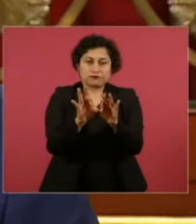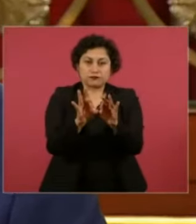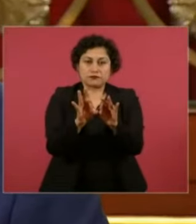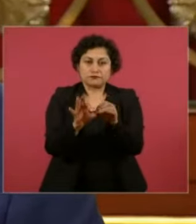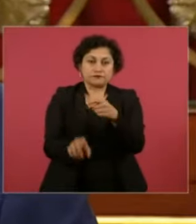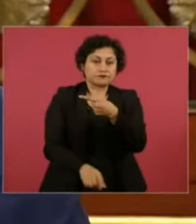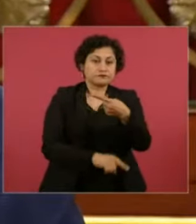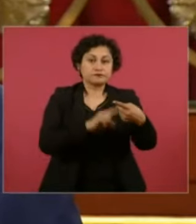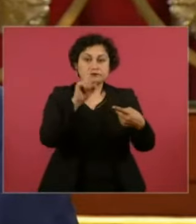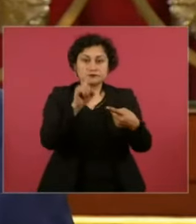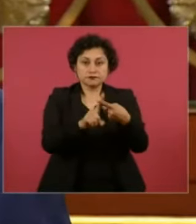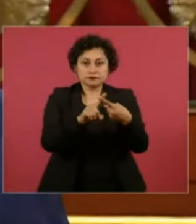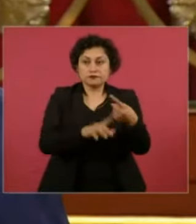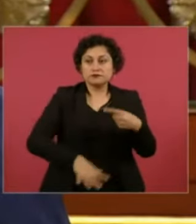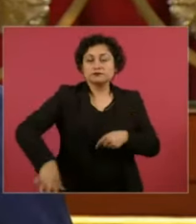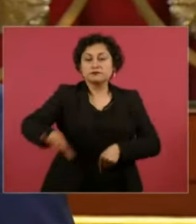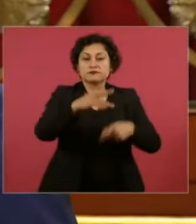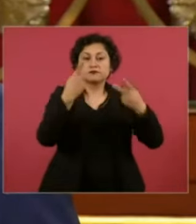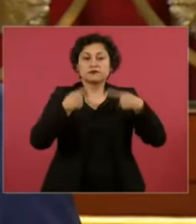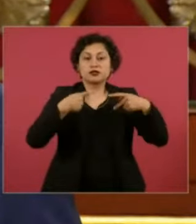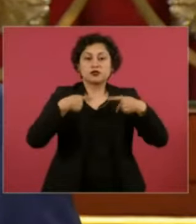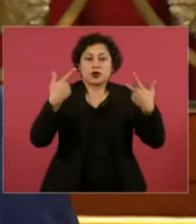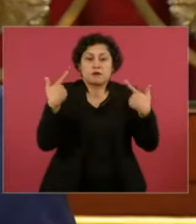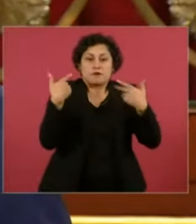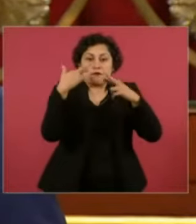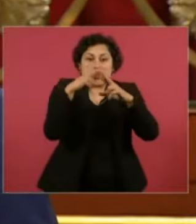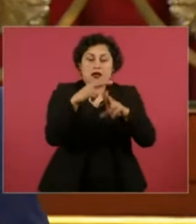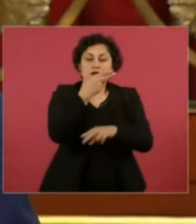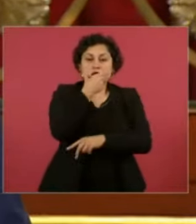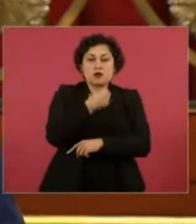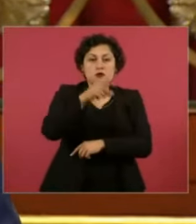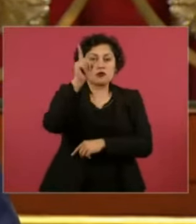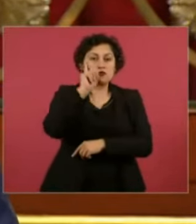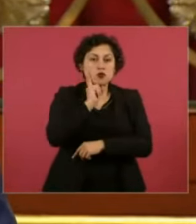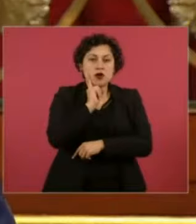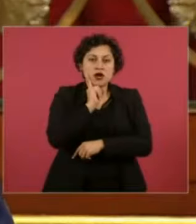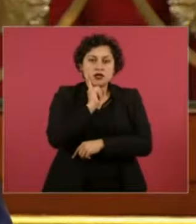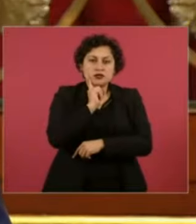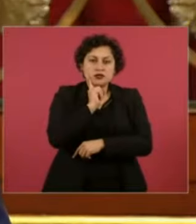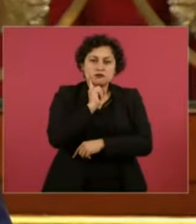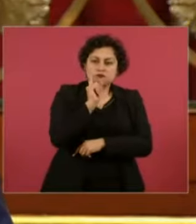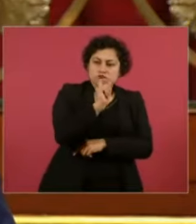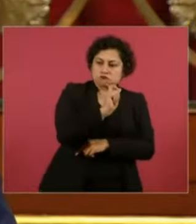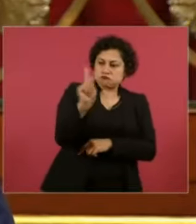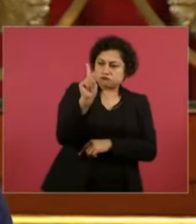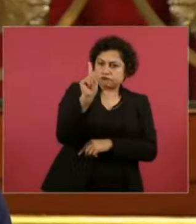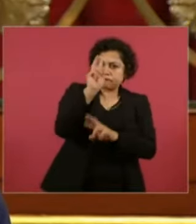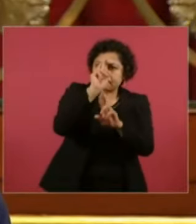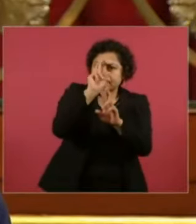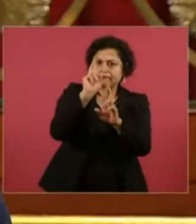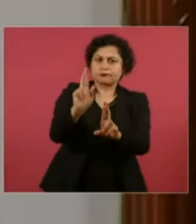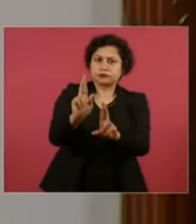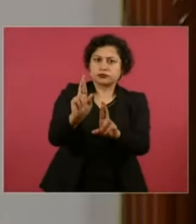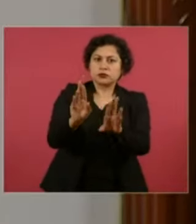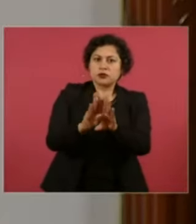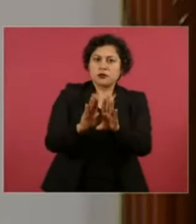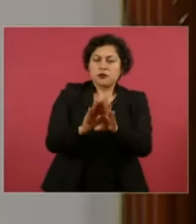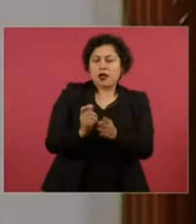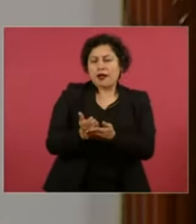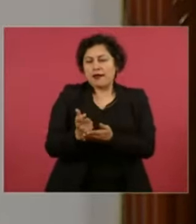sino por la Suprema Corte de Justicia de la Nación. Y precisamente la formulación de